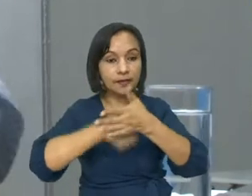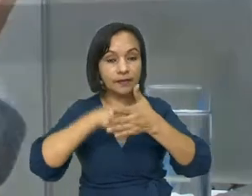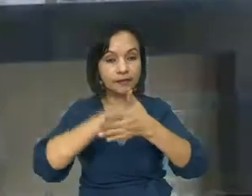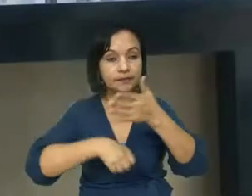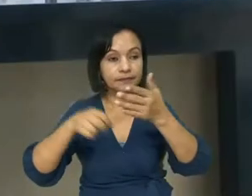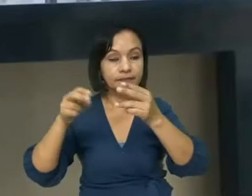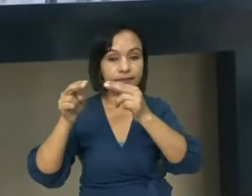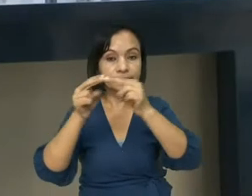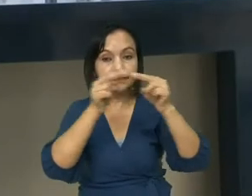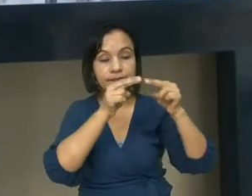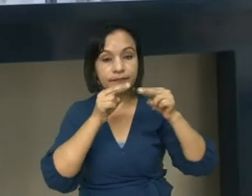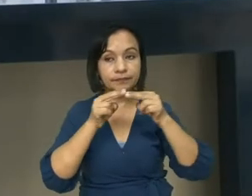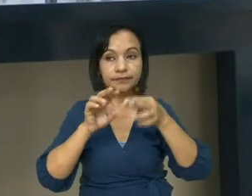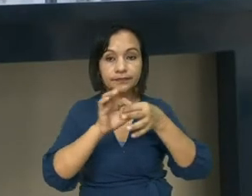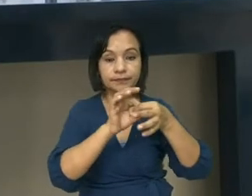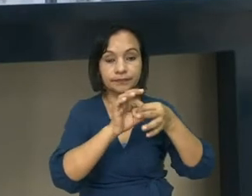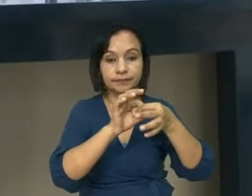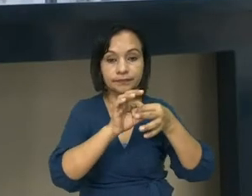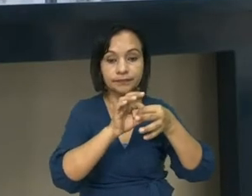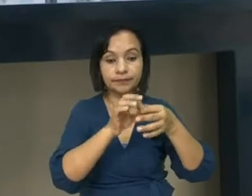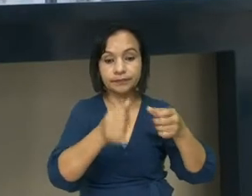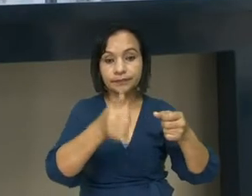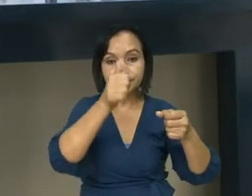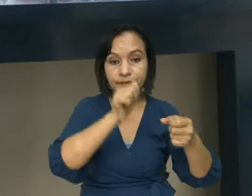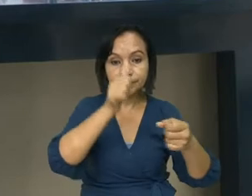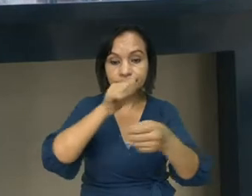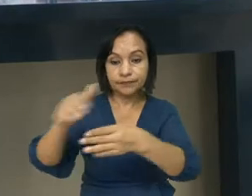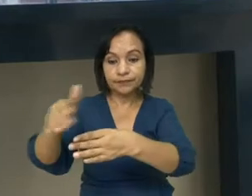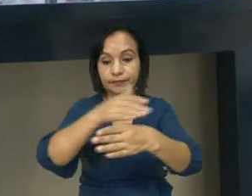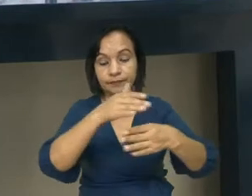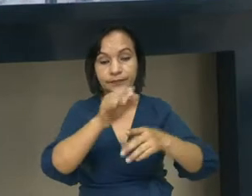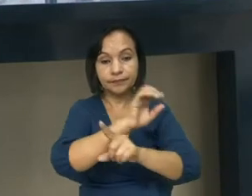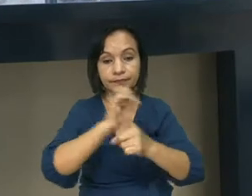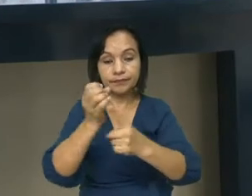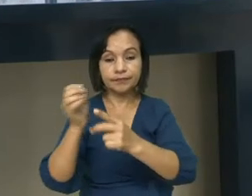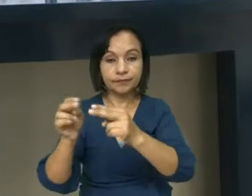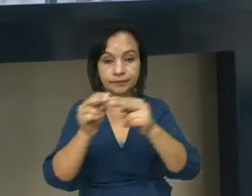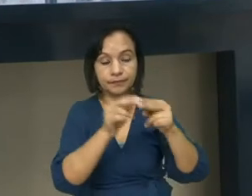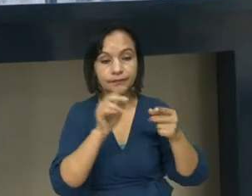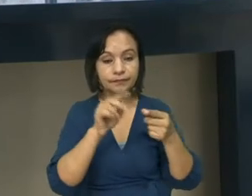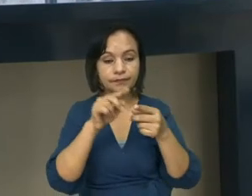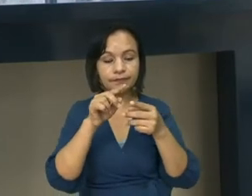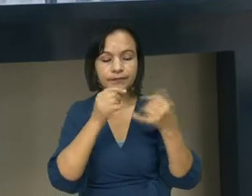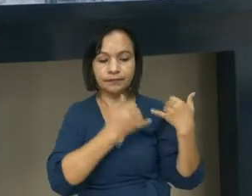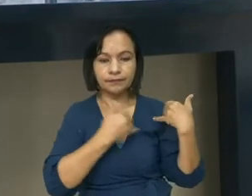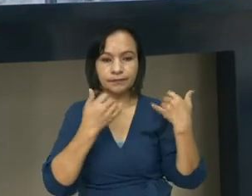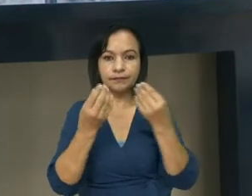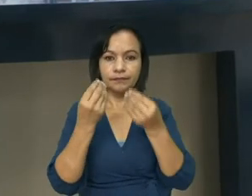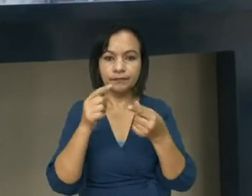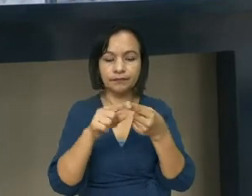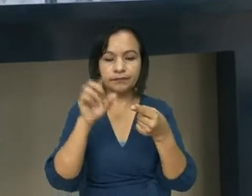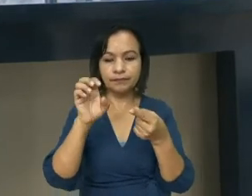la articulación entre las alianzas del subsector de agua potable y saneamiento. Aquí nos vemos involucrados muchas instituciones, el